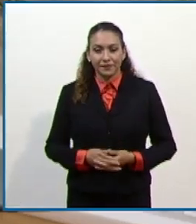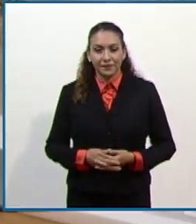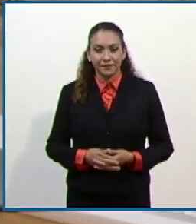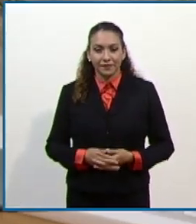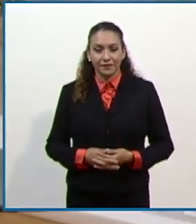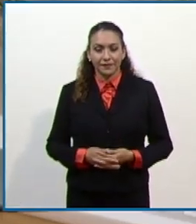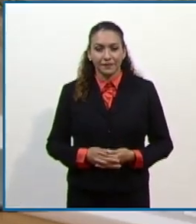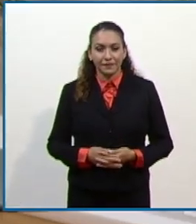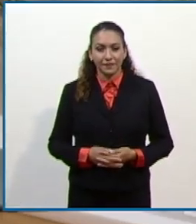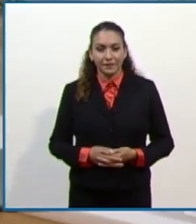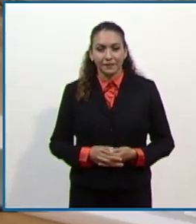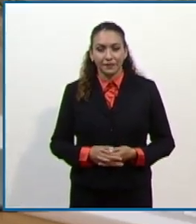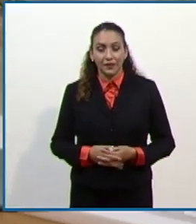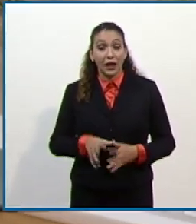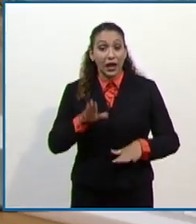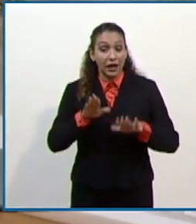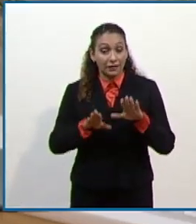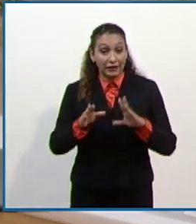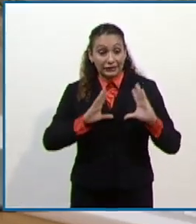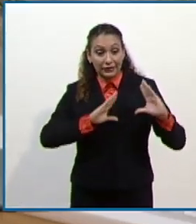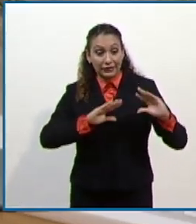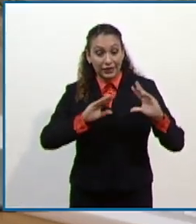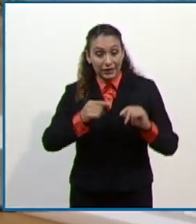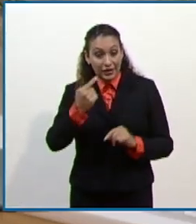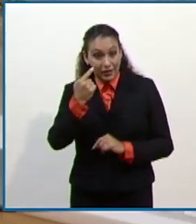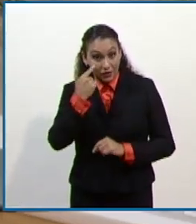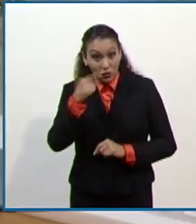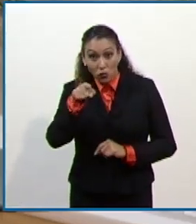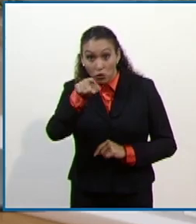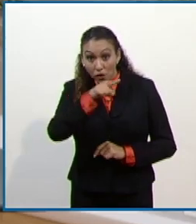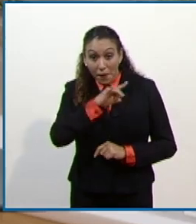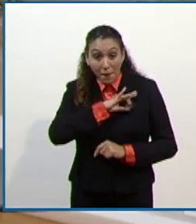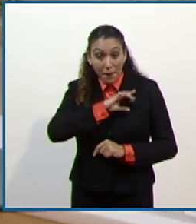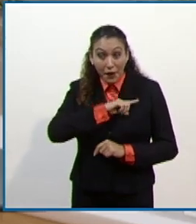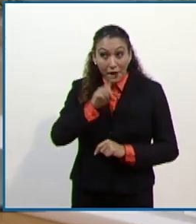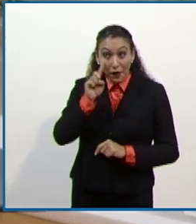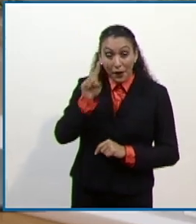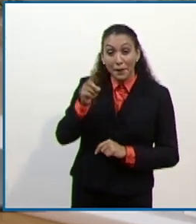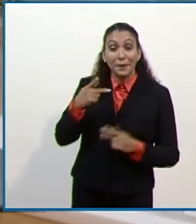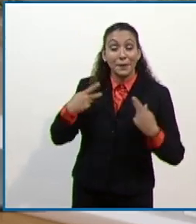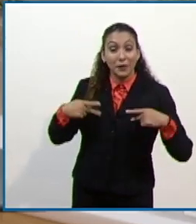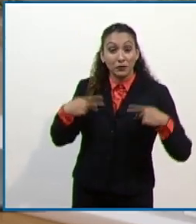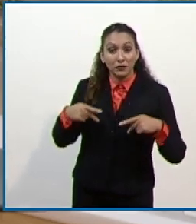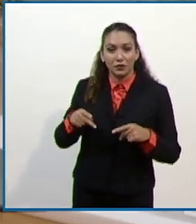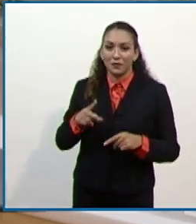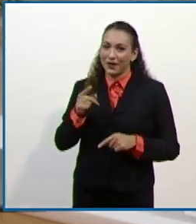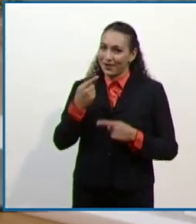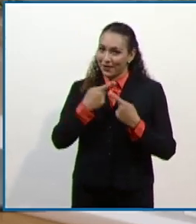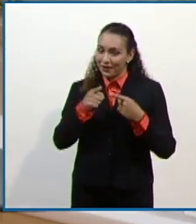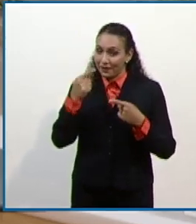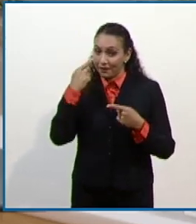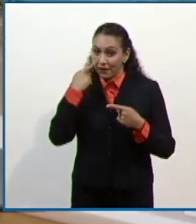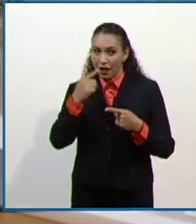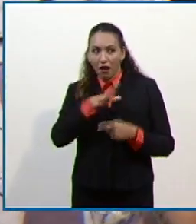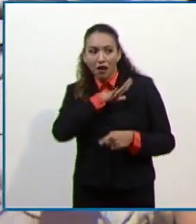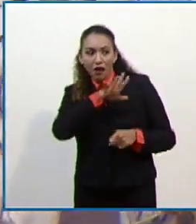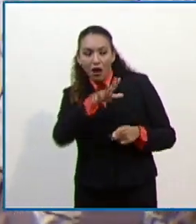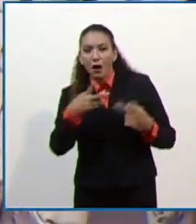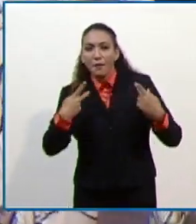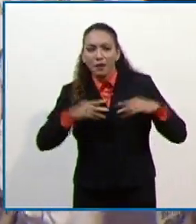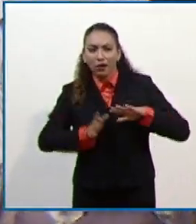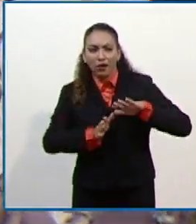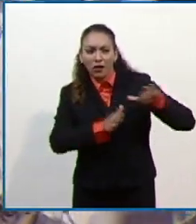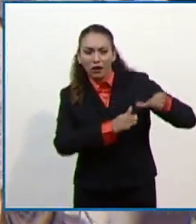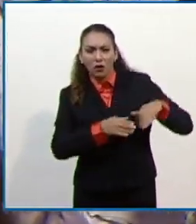Nos han enseñado a temer a la gente que es diferente, a rechazarla o ignorarla. Eso ha originado que no tengamos conciencia de cuánto